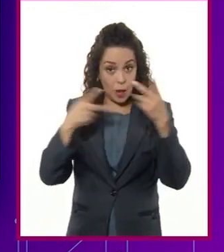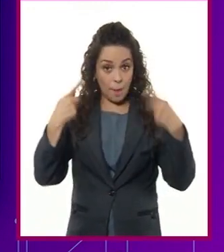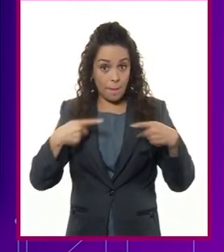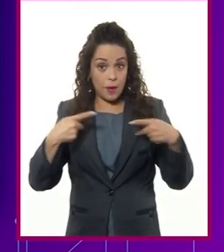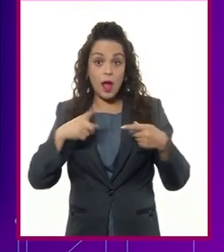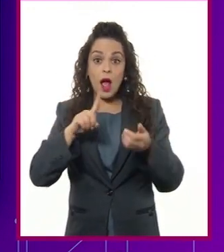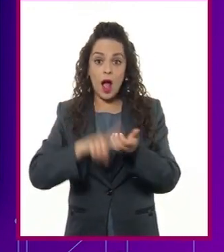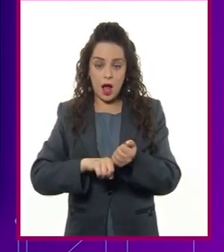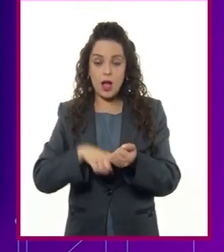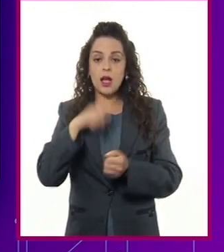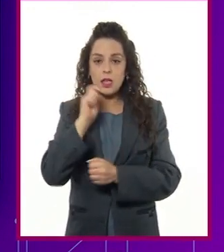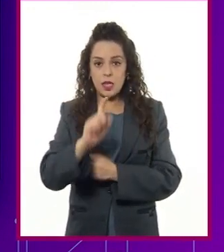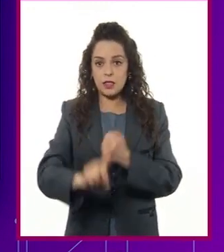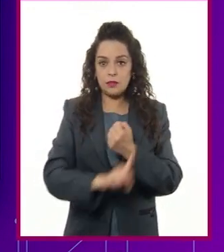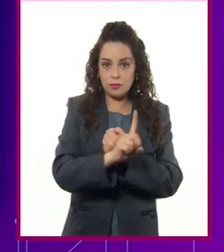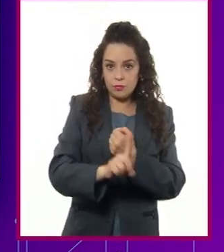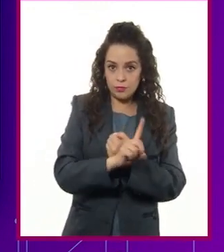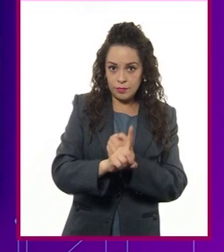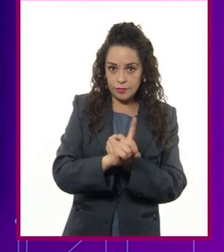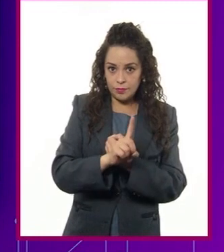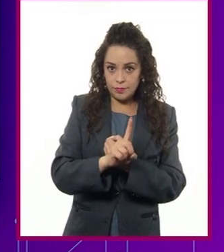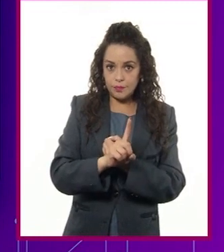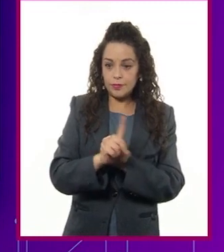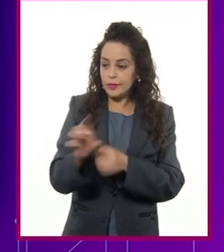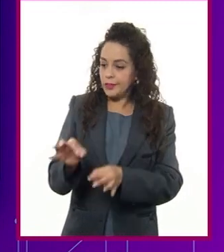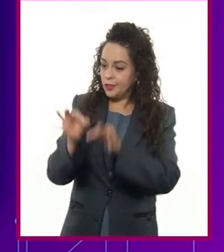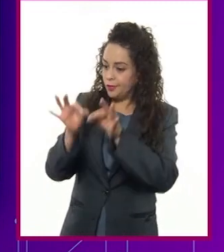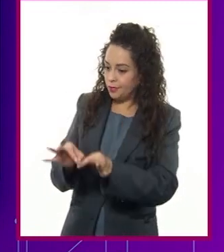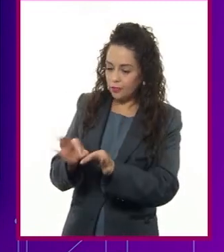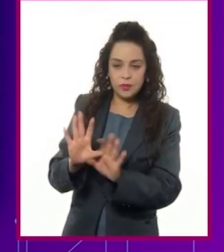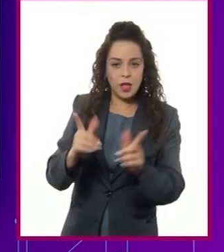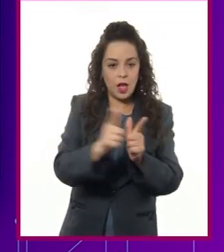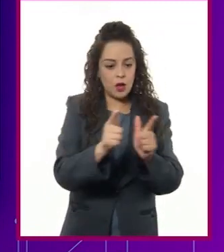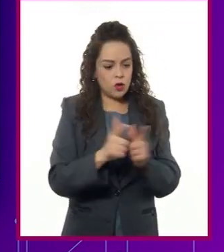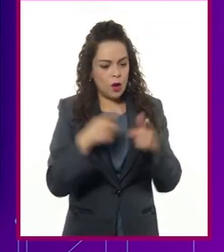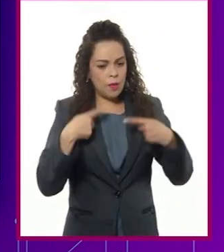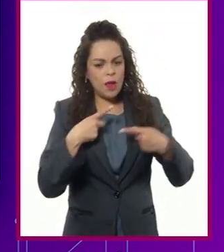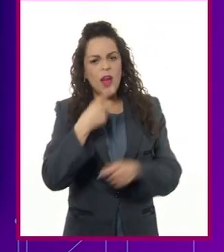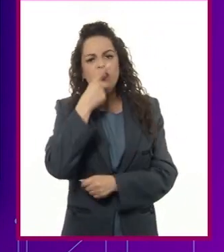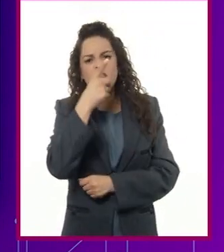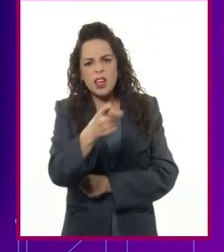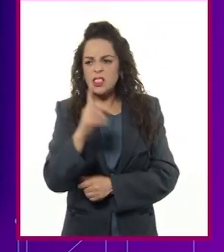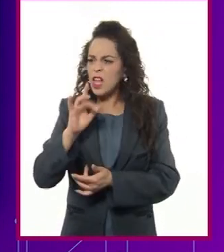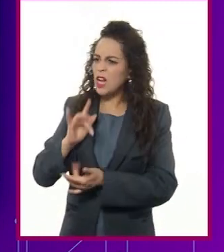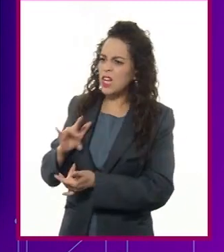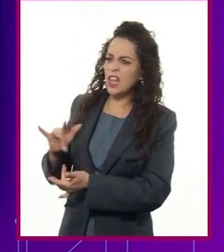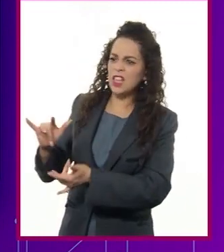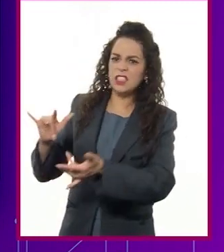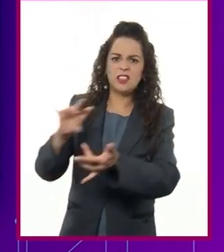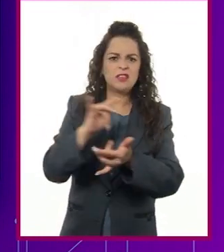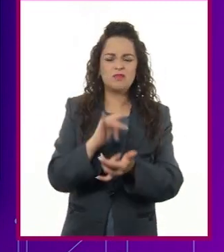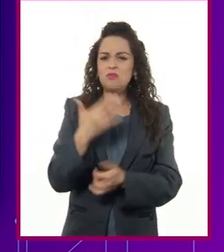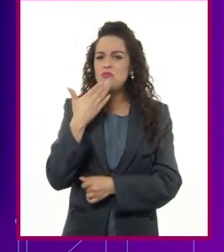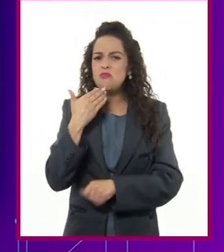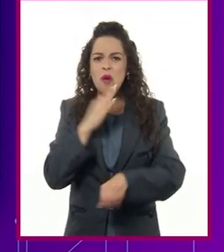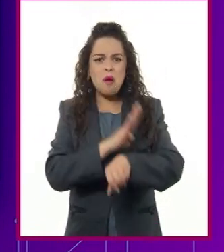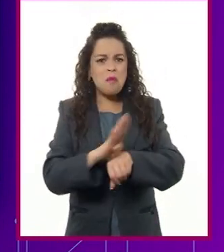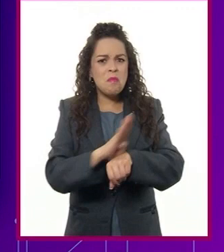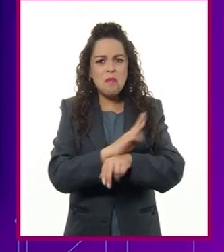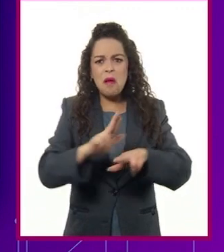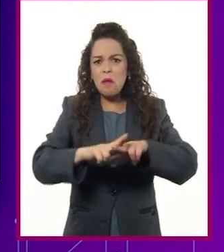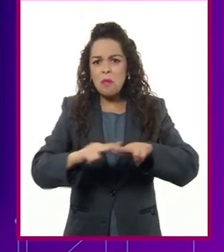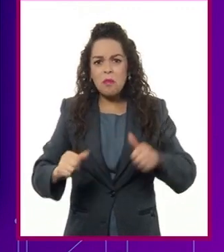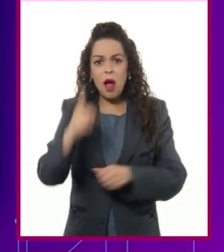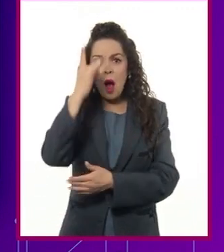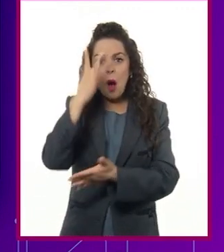el conflicto, con el conflicto mismo. Un sector de la sociedad argumenta que las redes sociales no reportan beneficios porque se usan